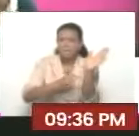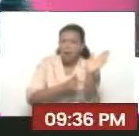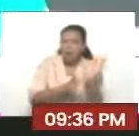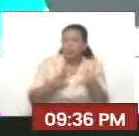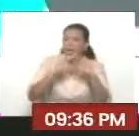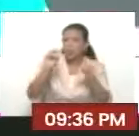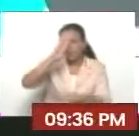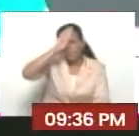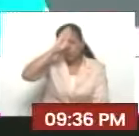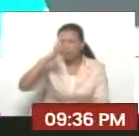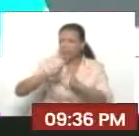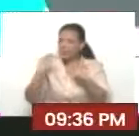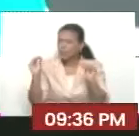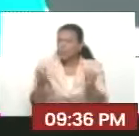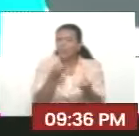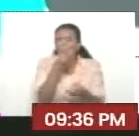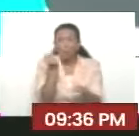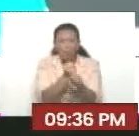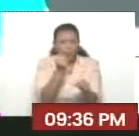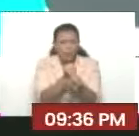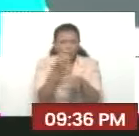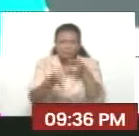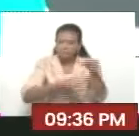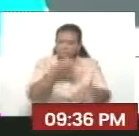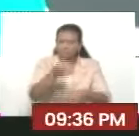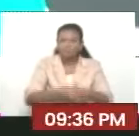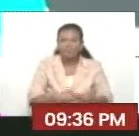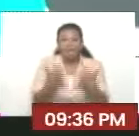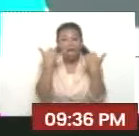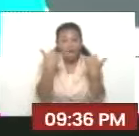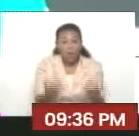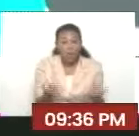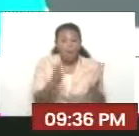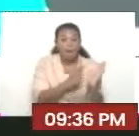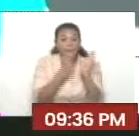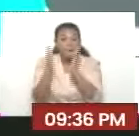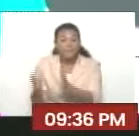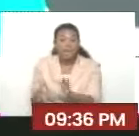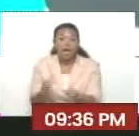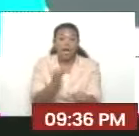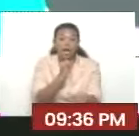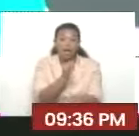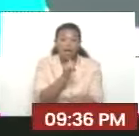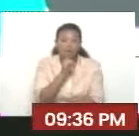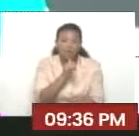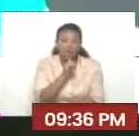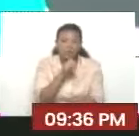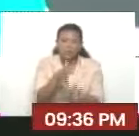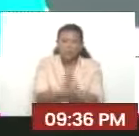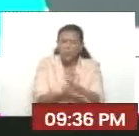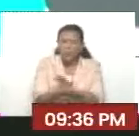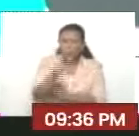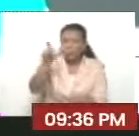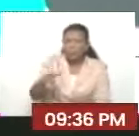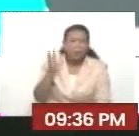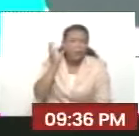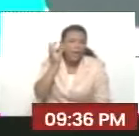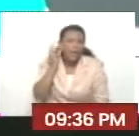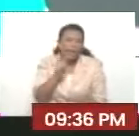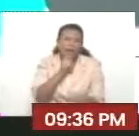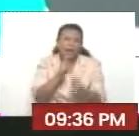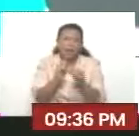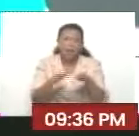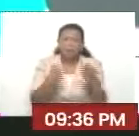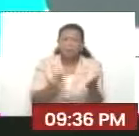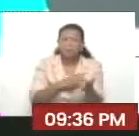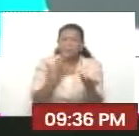pues. 1 por 10 del buen gobierno. Y ahora vamos a darle el pase otra vez a Jocelyn, que nos tiene también buenas